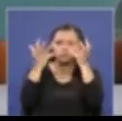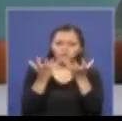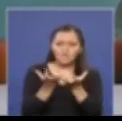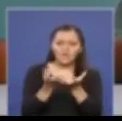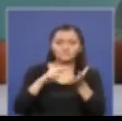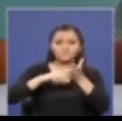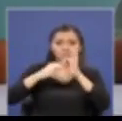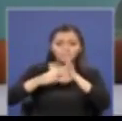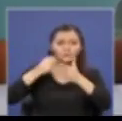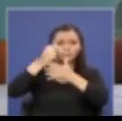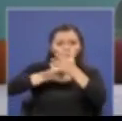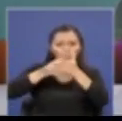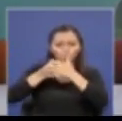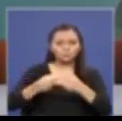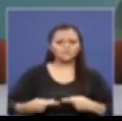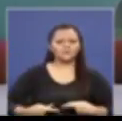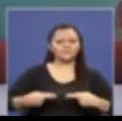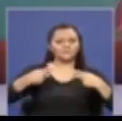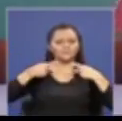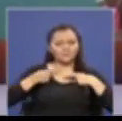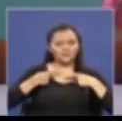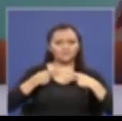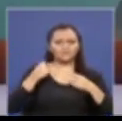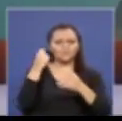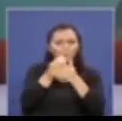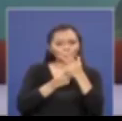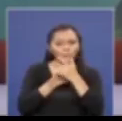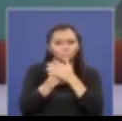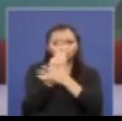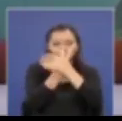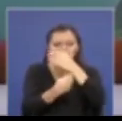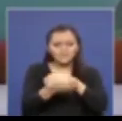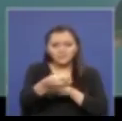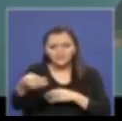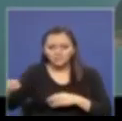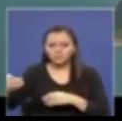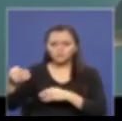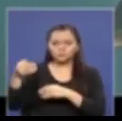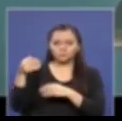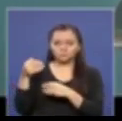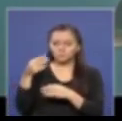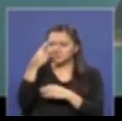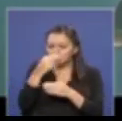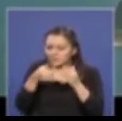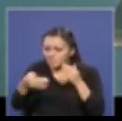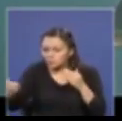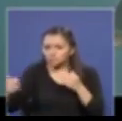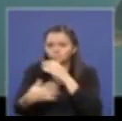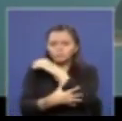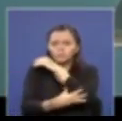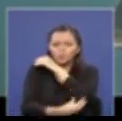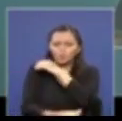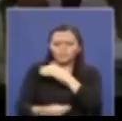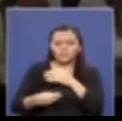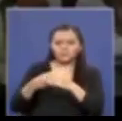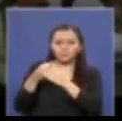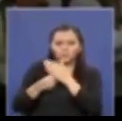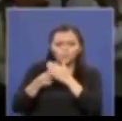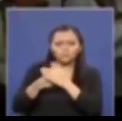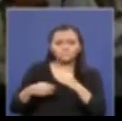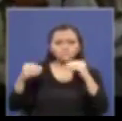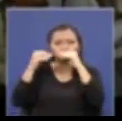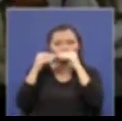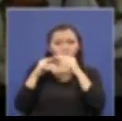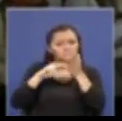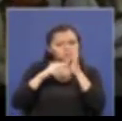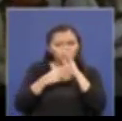por la vida. Es una lucha por nuestros hijos, los hijos de los pobres, pero también los hijos de los